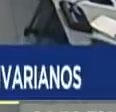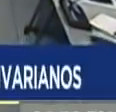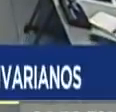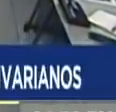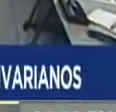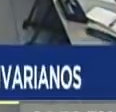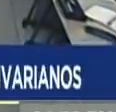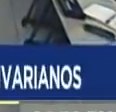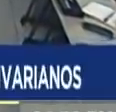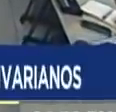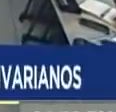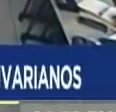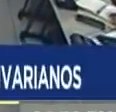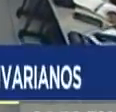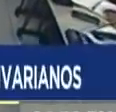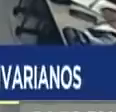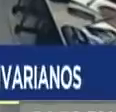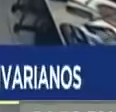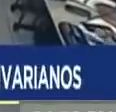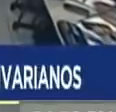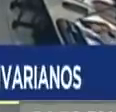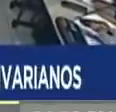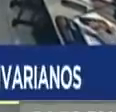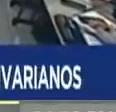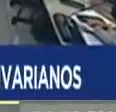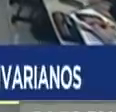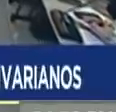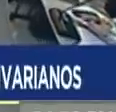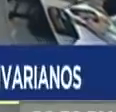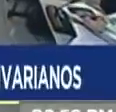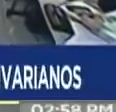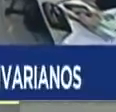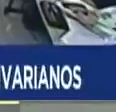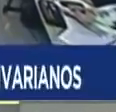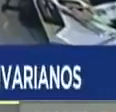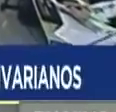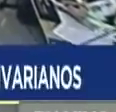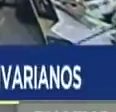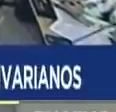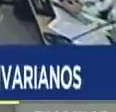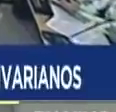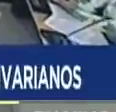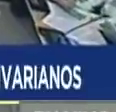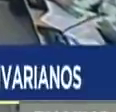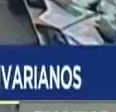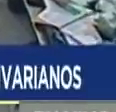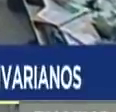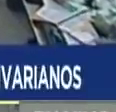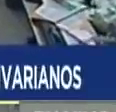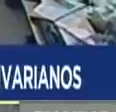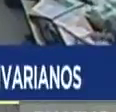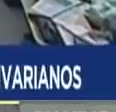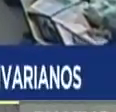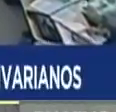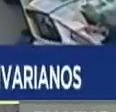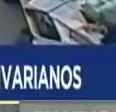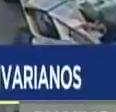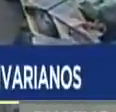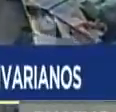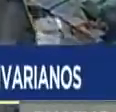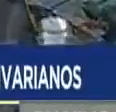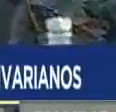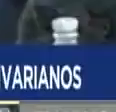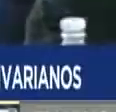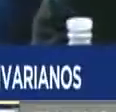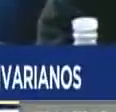fue cuando asfixiaron los ingresos en divisas del país, que como ya el presidente Nicolás Maduro ha informado a toda la